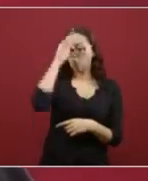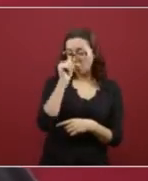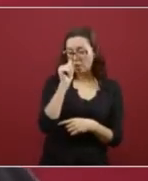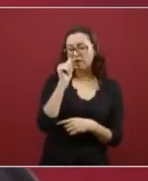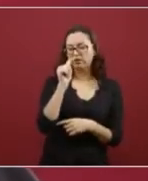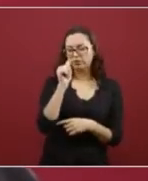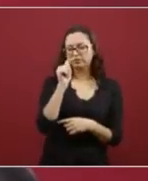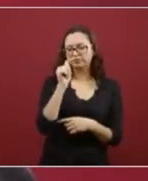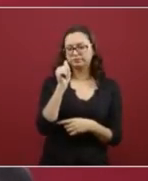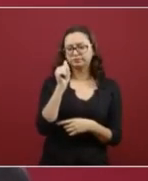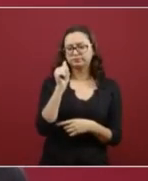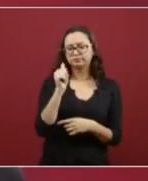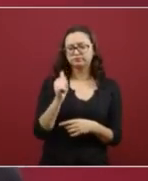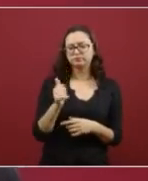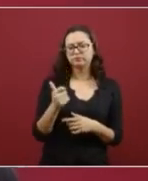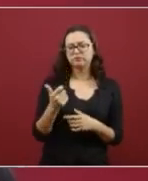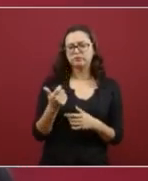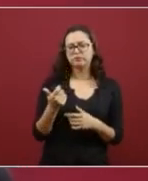asunto